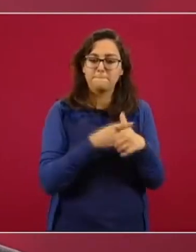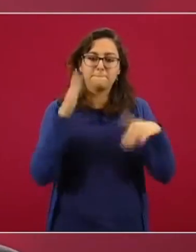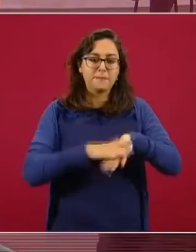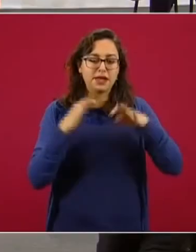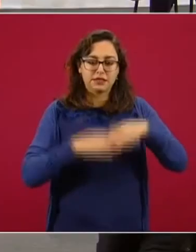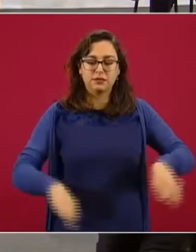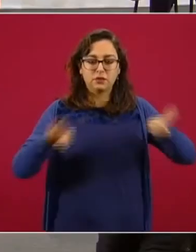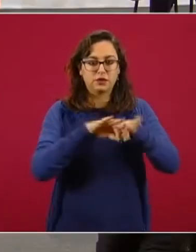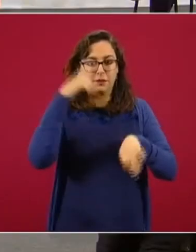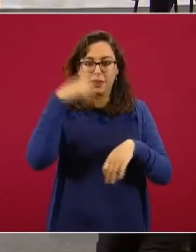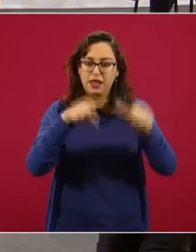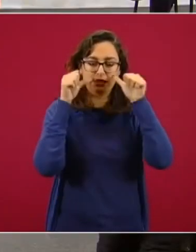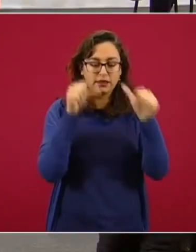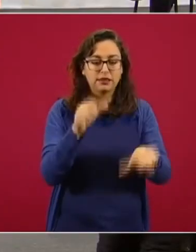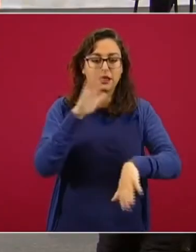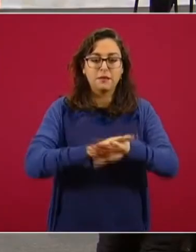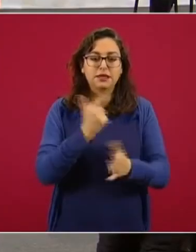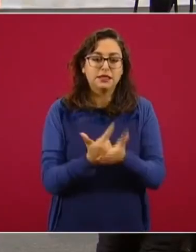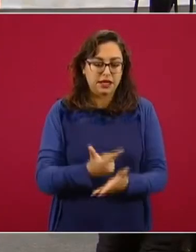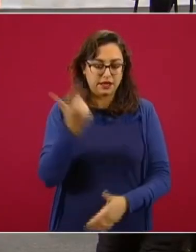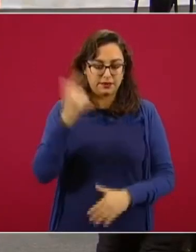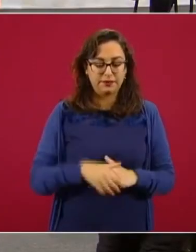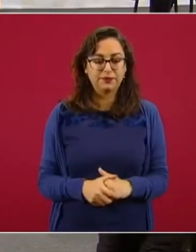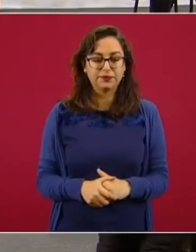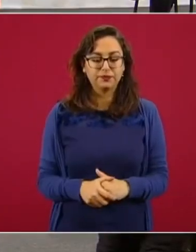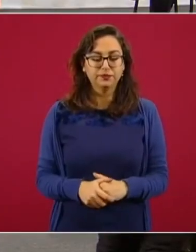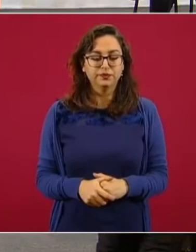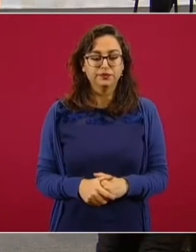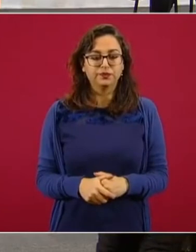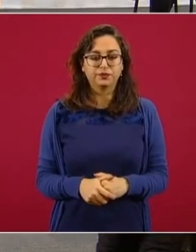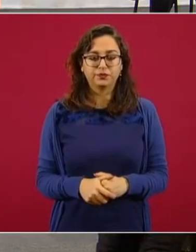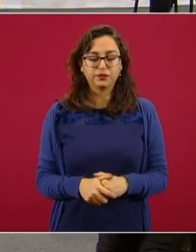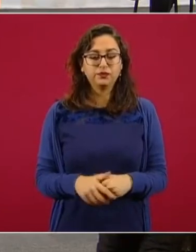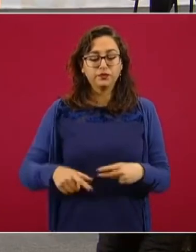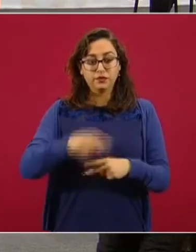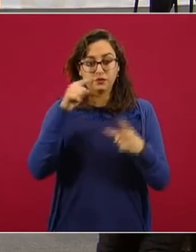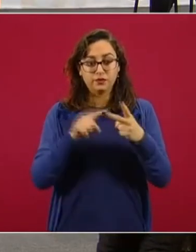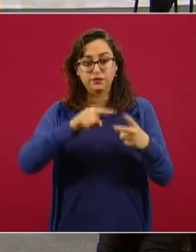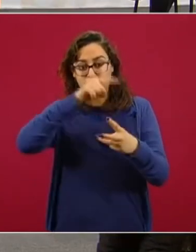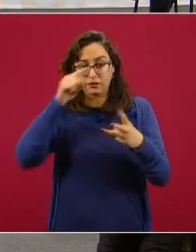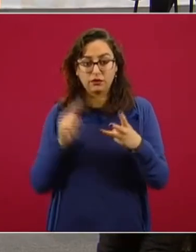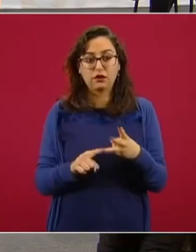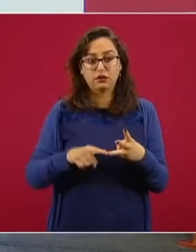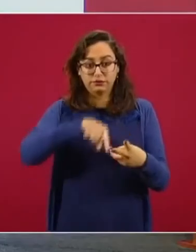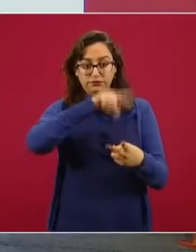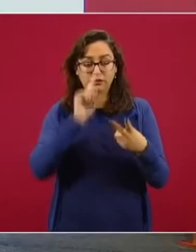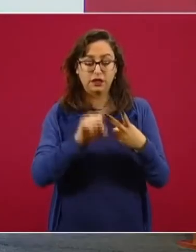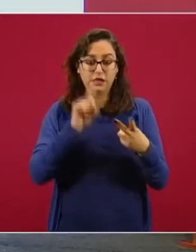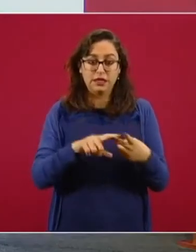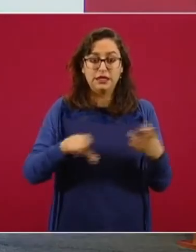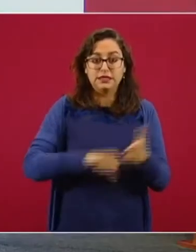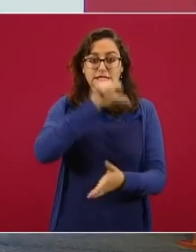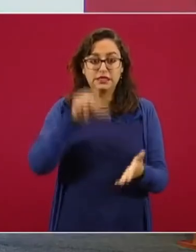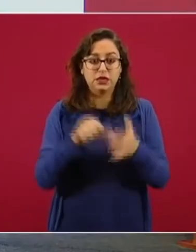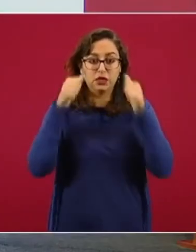atención avanzados. El resto tiene dos disposiciones. Una es centros de atención